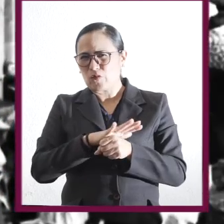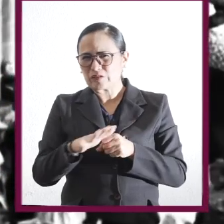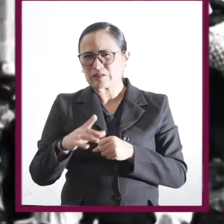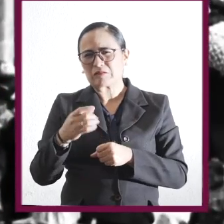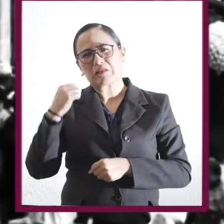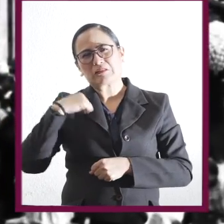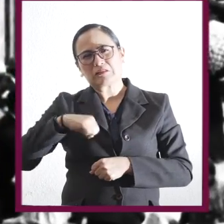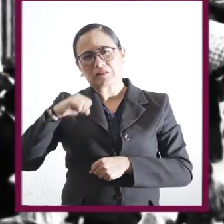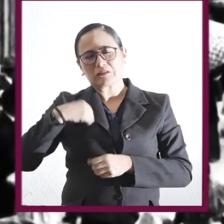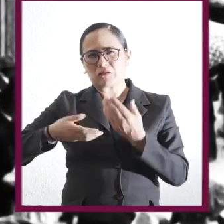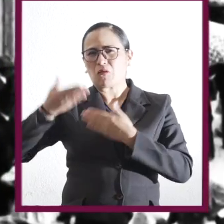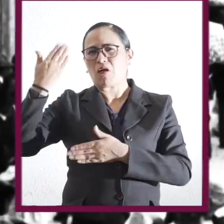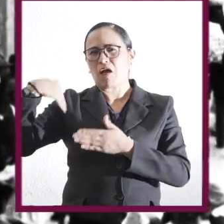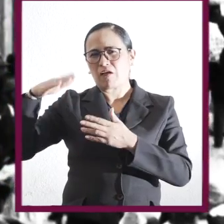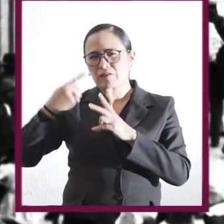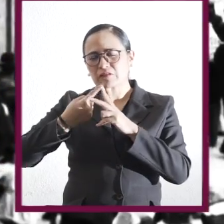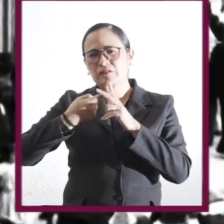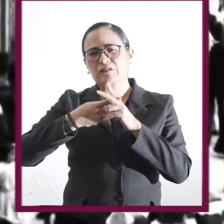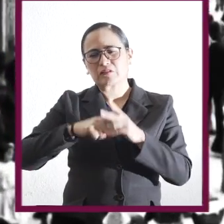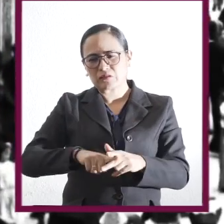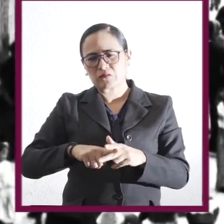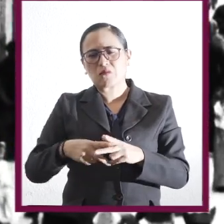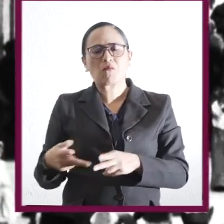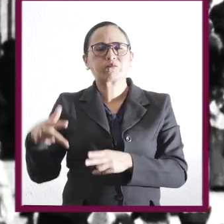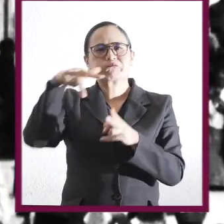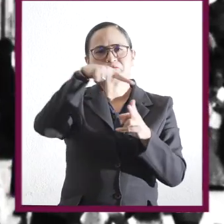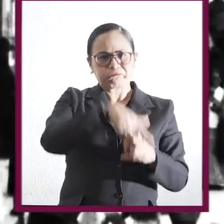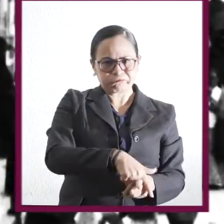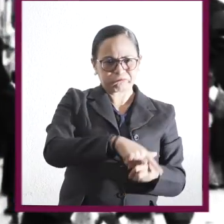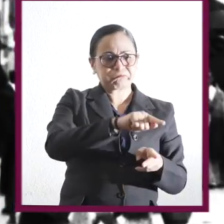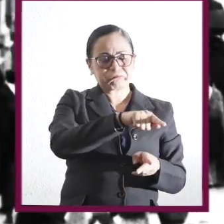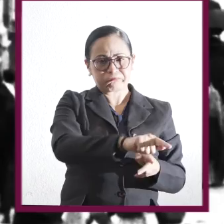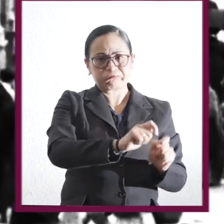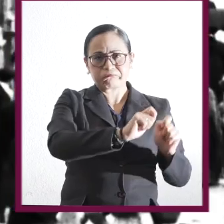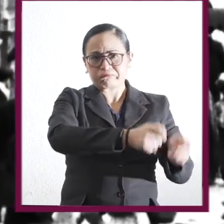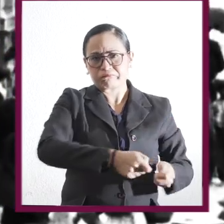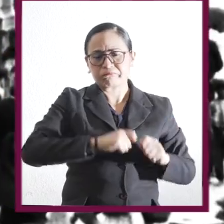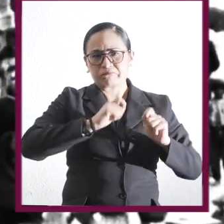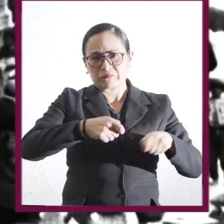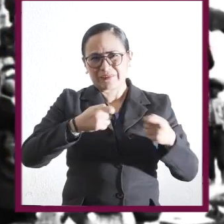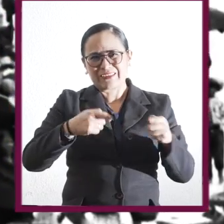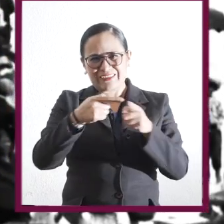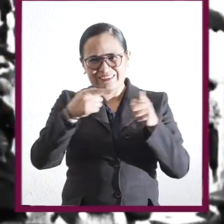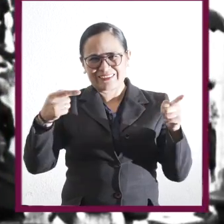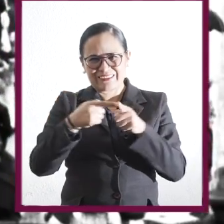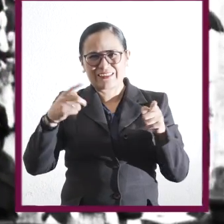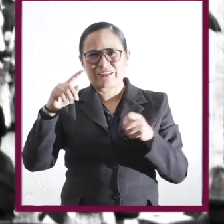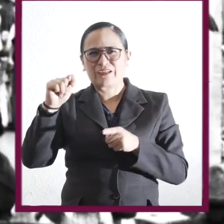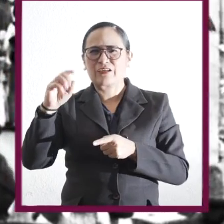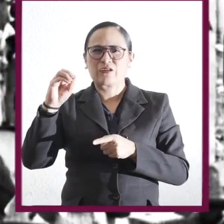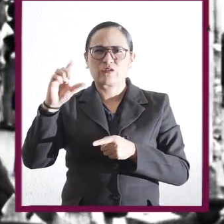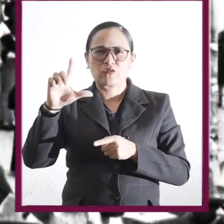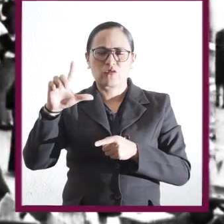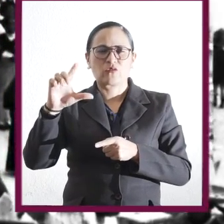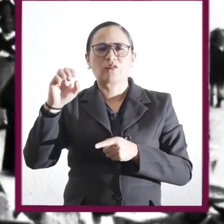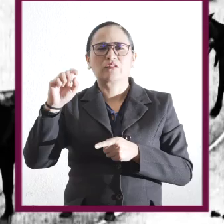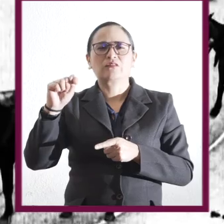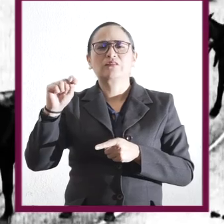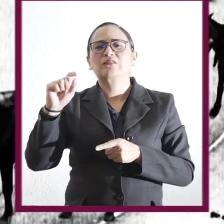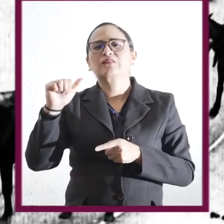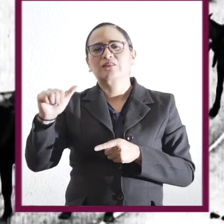Parece imposible imaginar que a inicios del siglo pasado, un grupo de jinetes estacionaban sus caballos en el cruce con